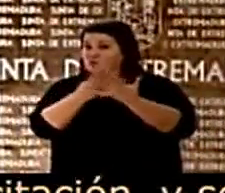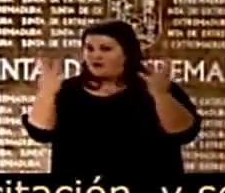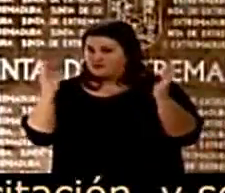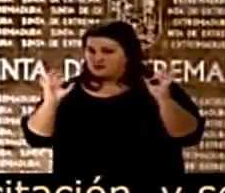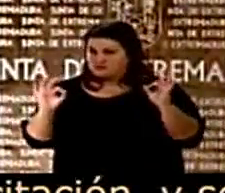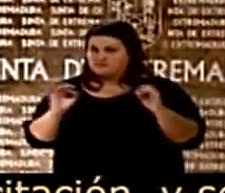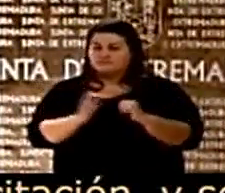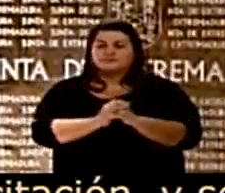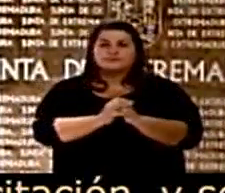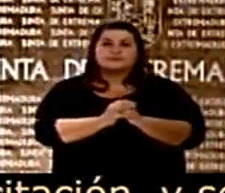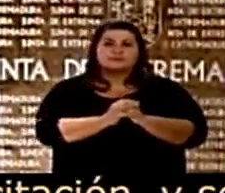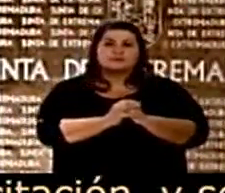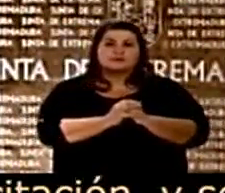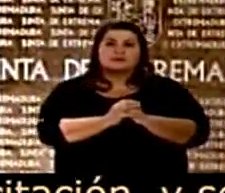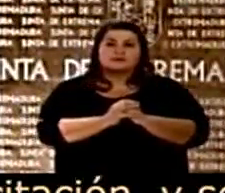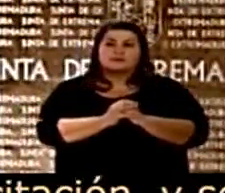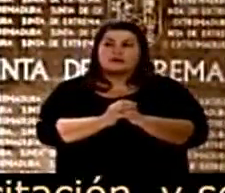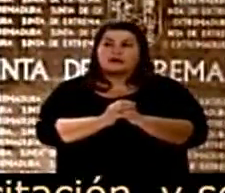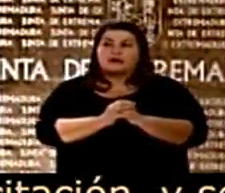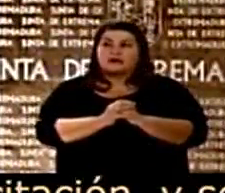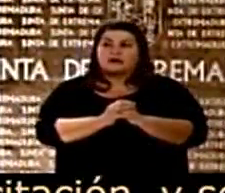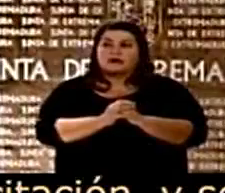2019.